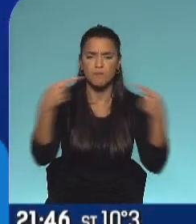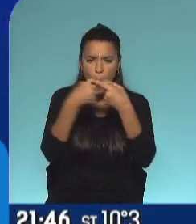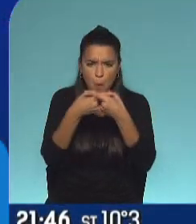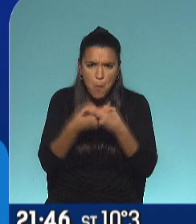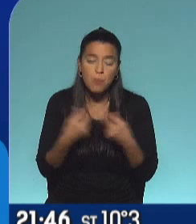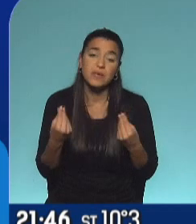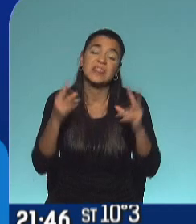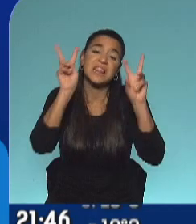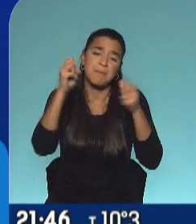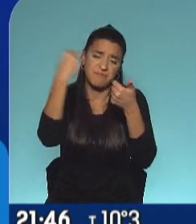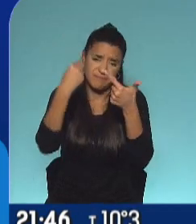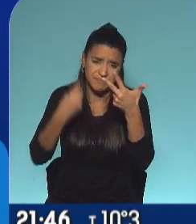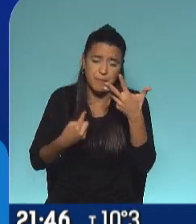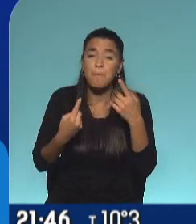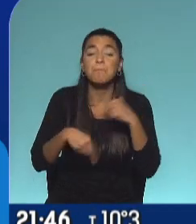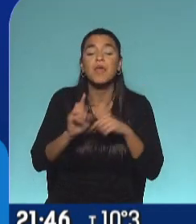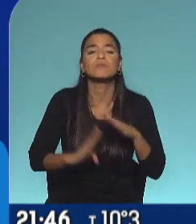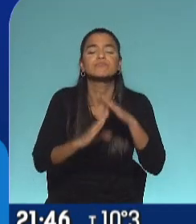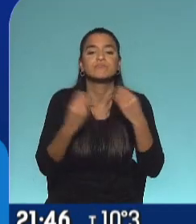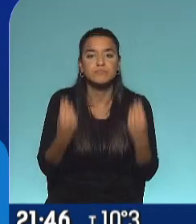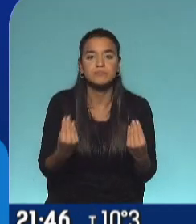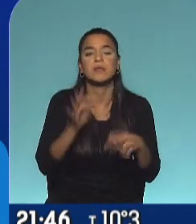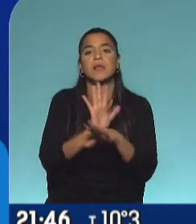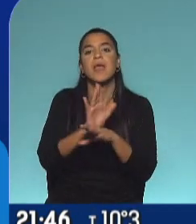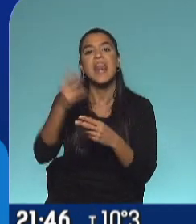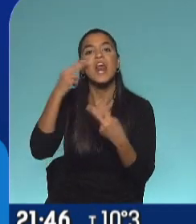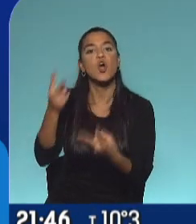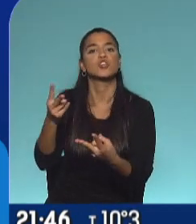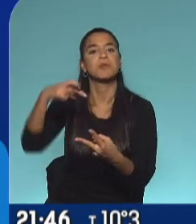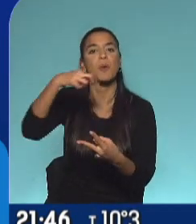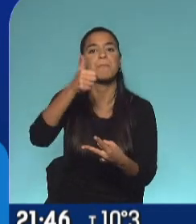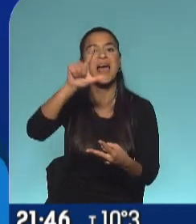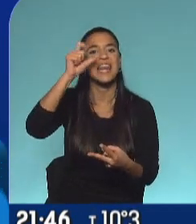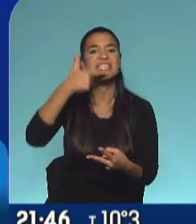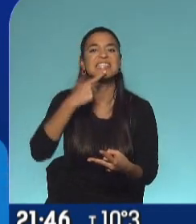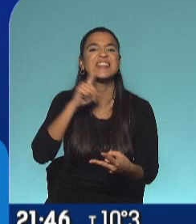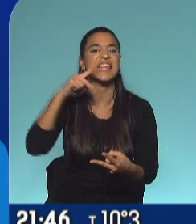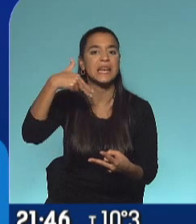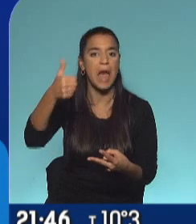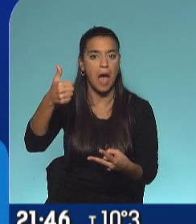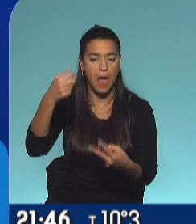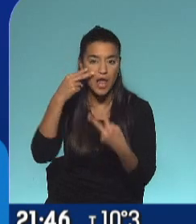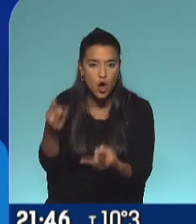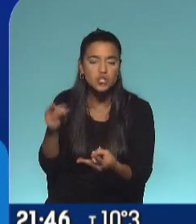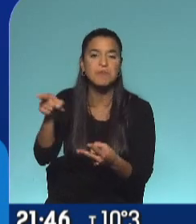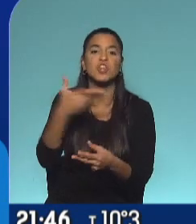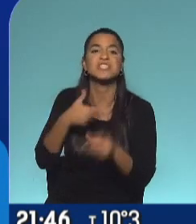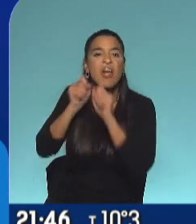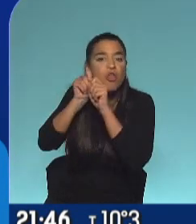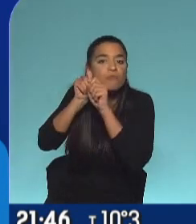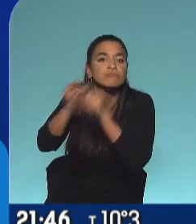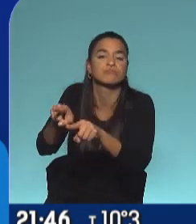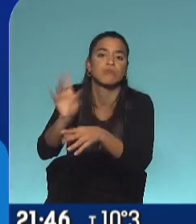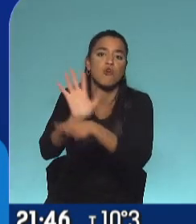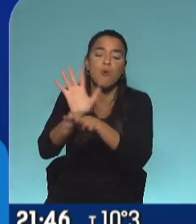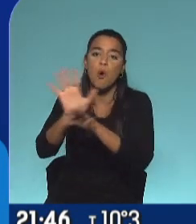distintos motivos, pero básicamente por el reconocimiento de Palestina. Lo que piden los estados israelíes es el reconocimiento del Estado de Palestina como